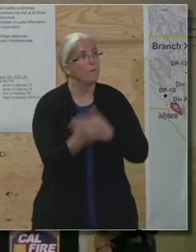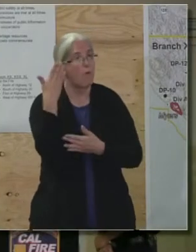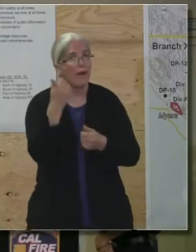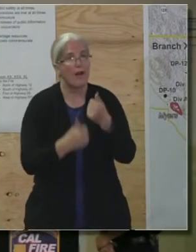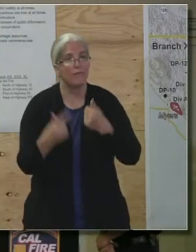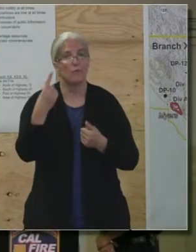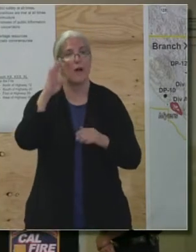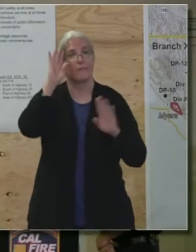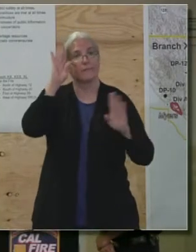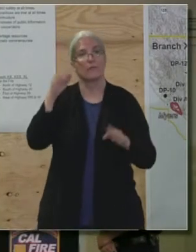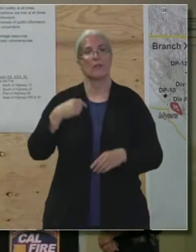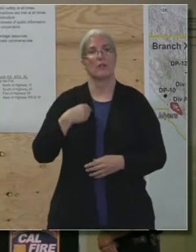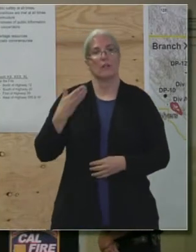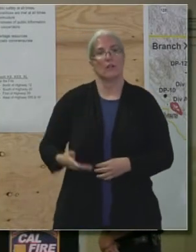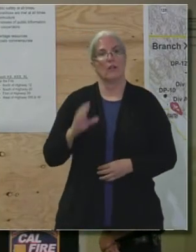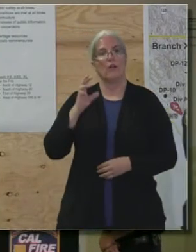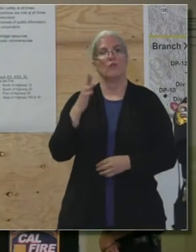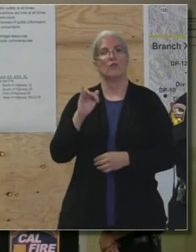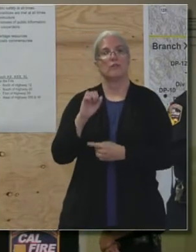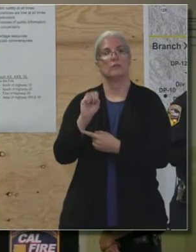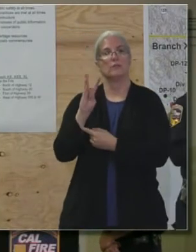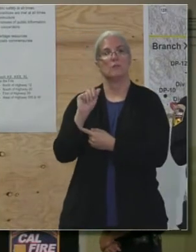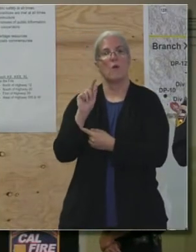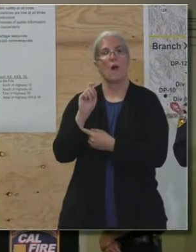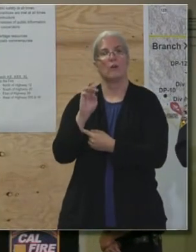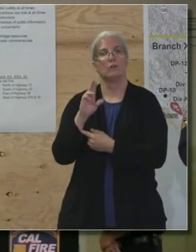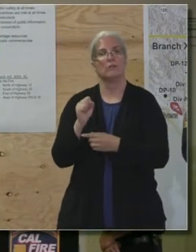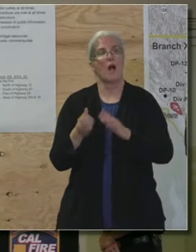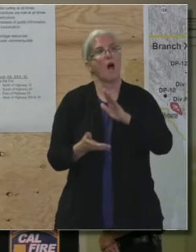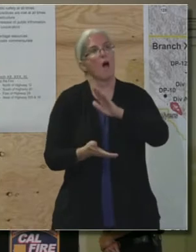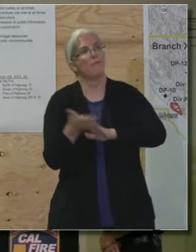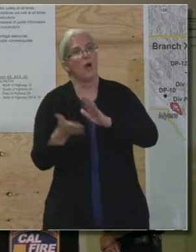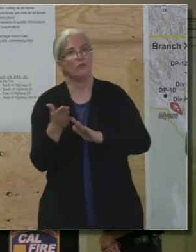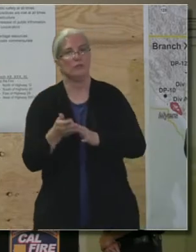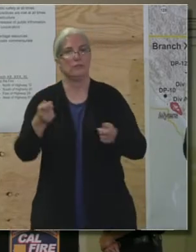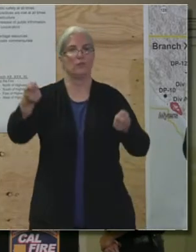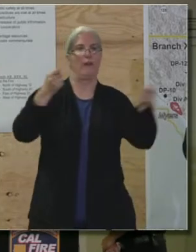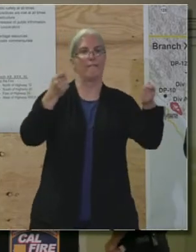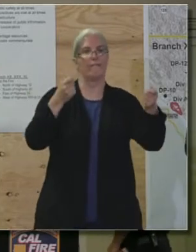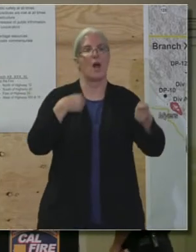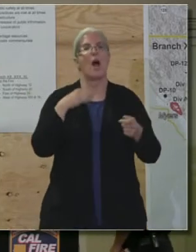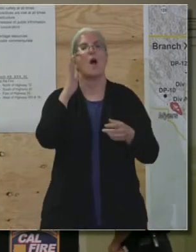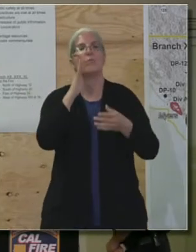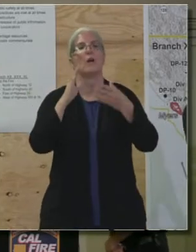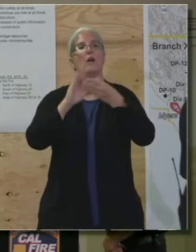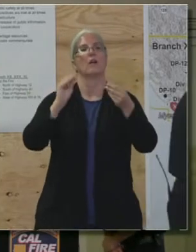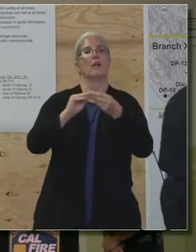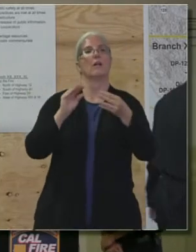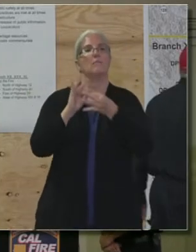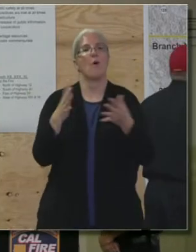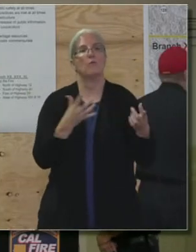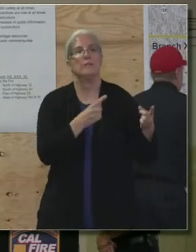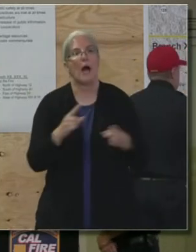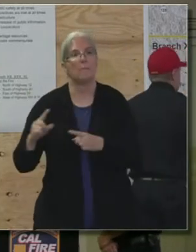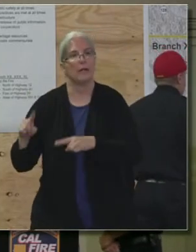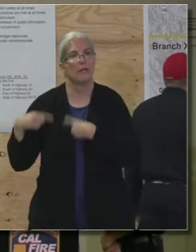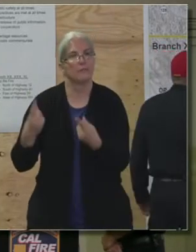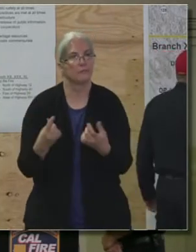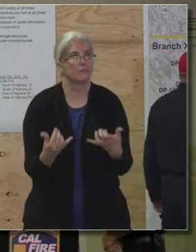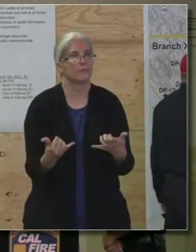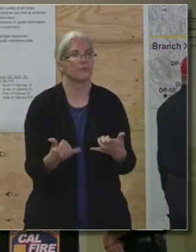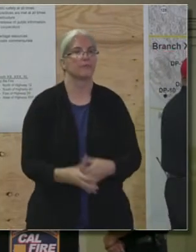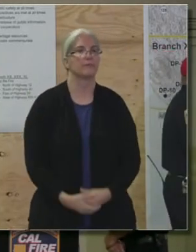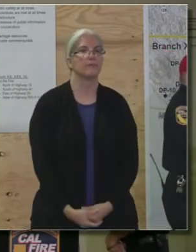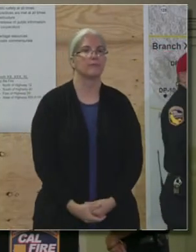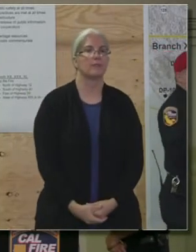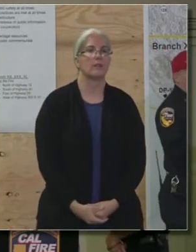días a todos chris waters tipos de operaciones para complejo lightning les voy a dar las últimas noticias de